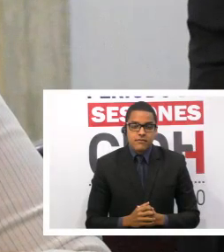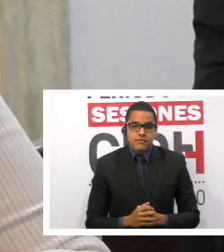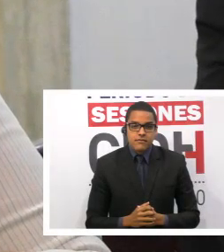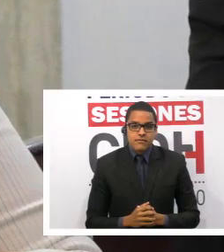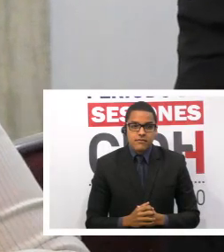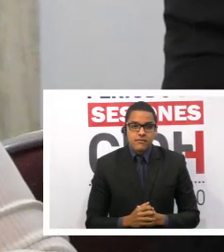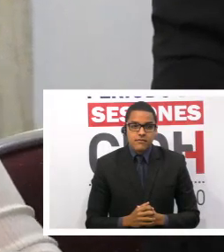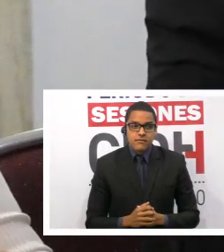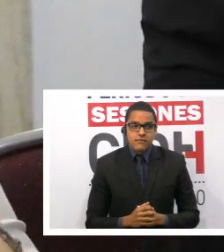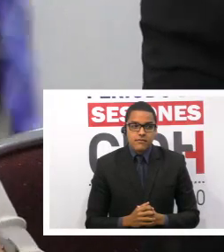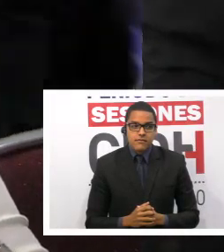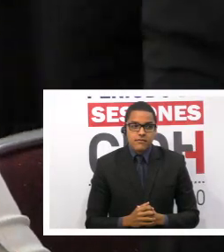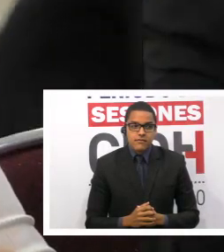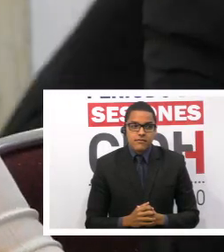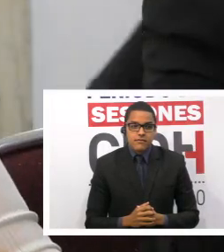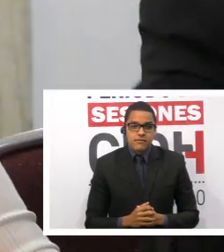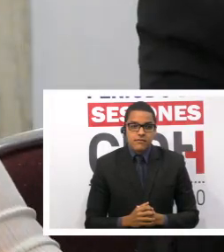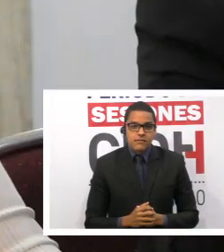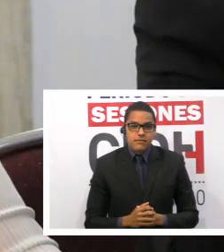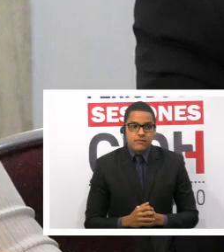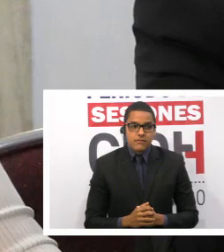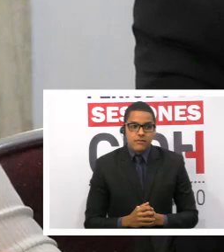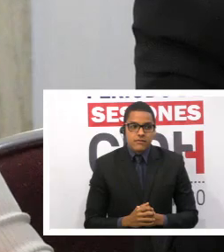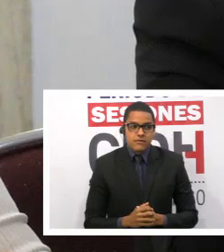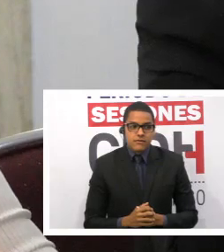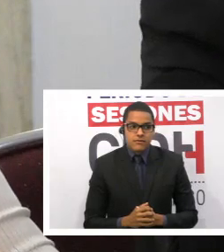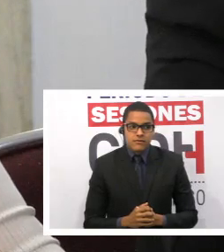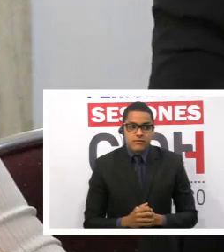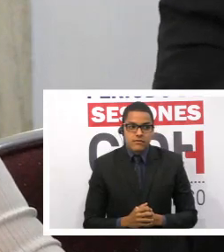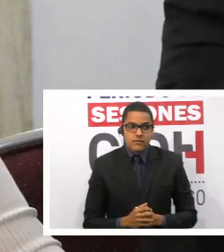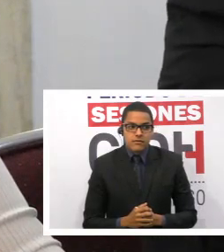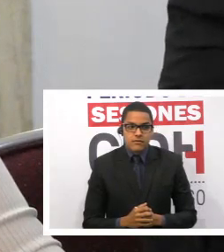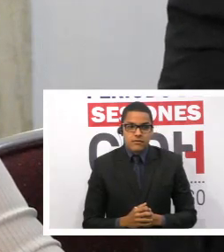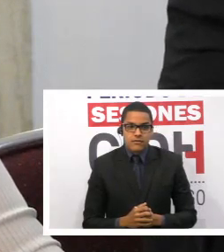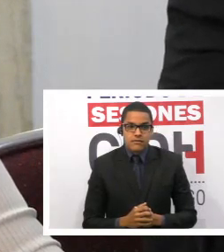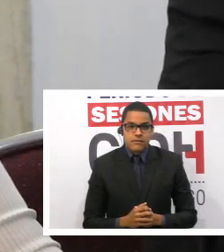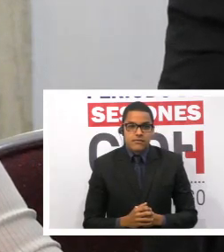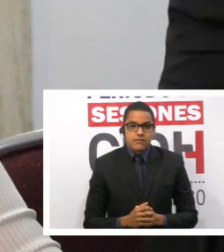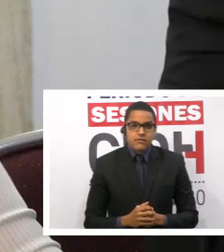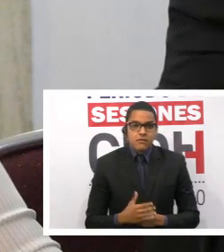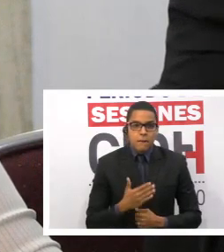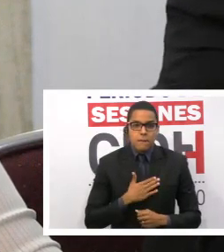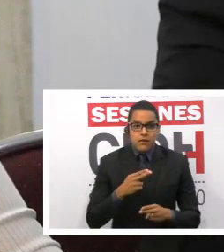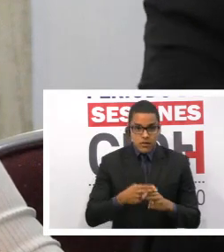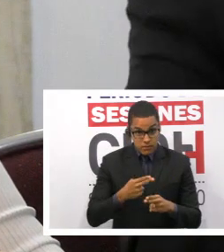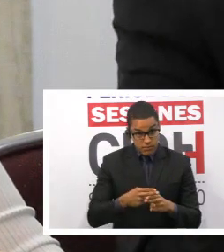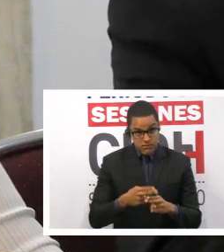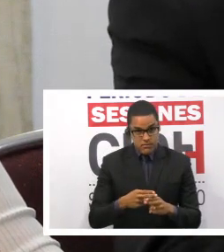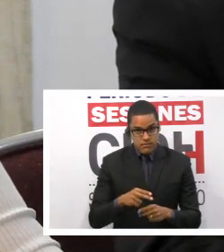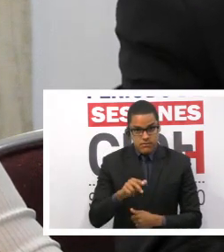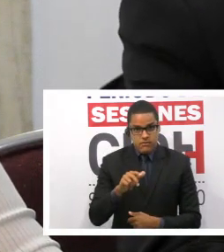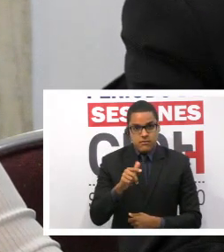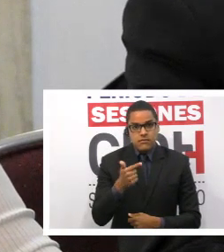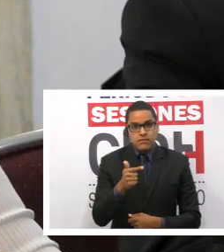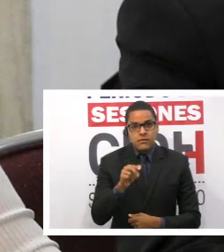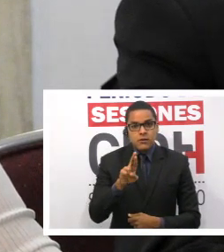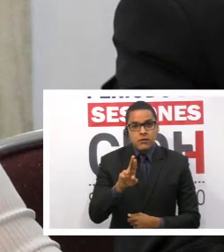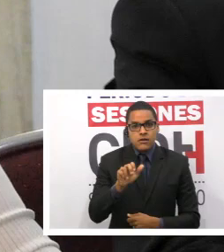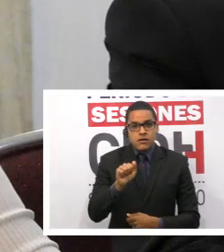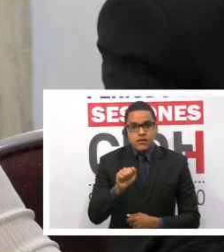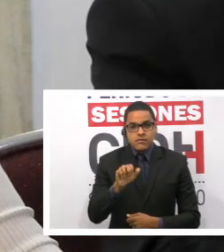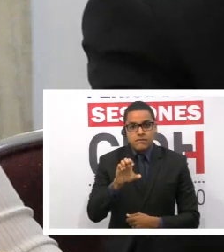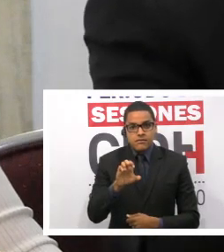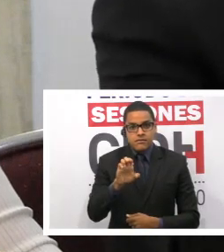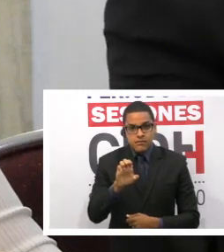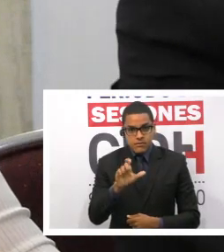el caso deberá ser elaborado con esta organización sobre salidas entre las diversas autoridades dotadas colaboración